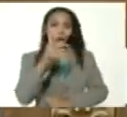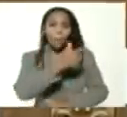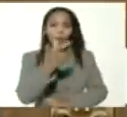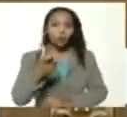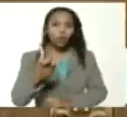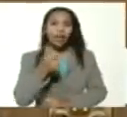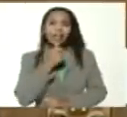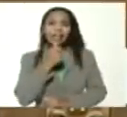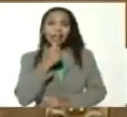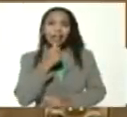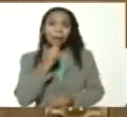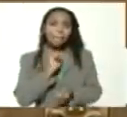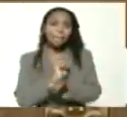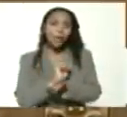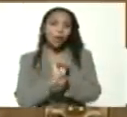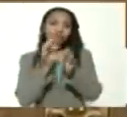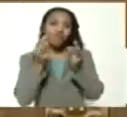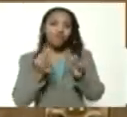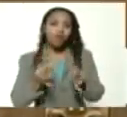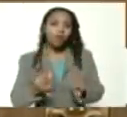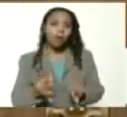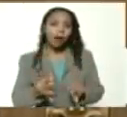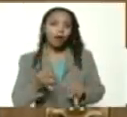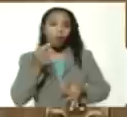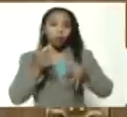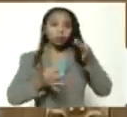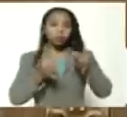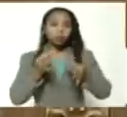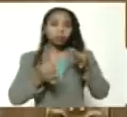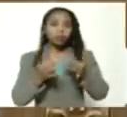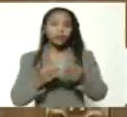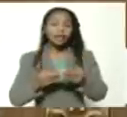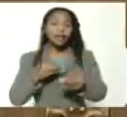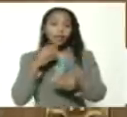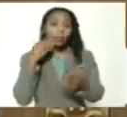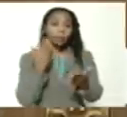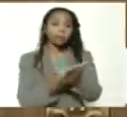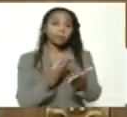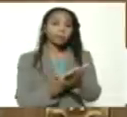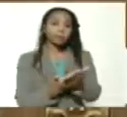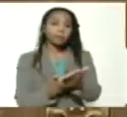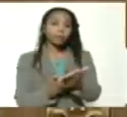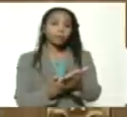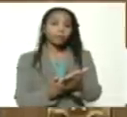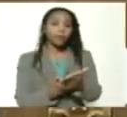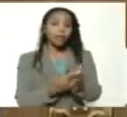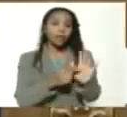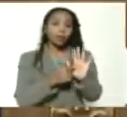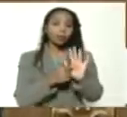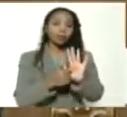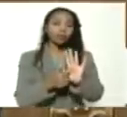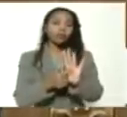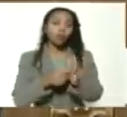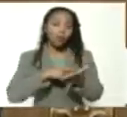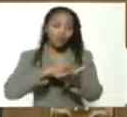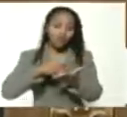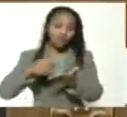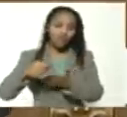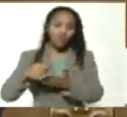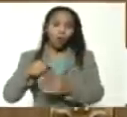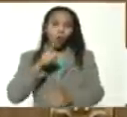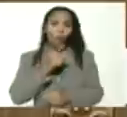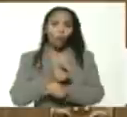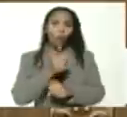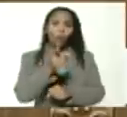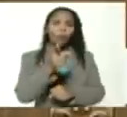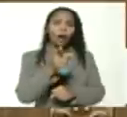a quienes tras la imputación formal ante el órgano judicial se les presentó el respectivo escrito de acusación.